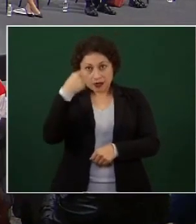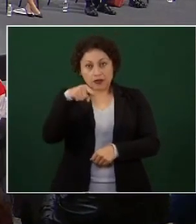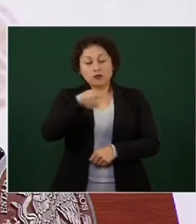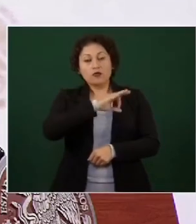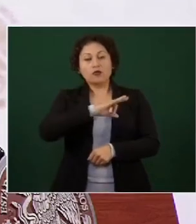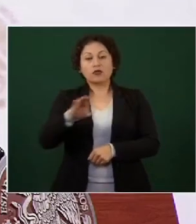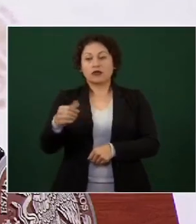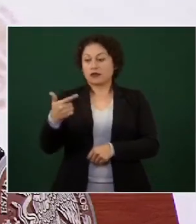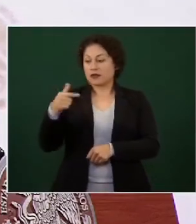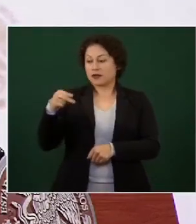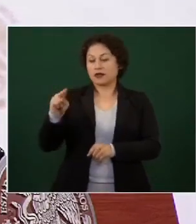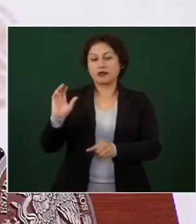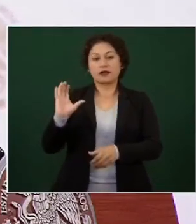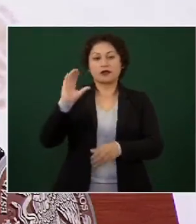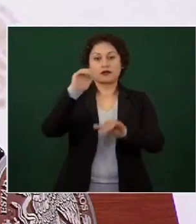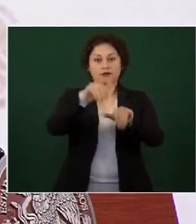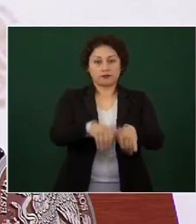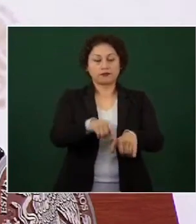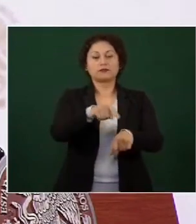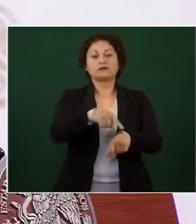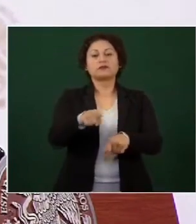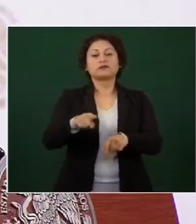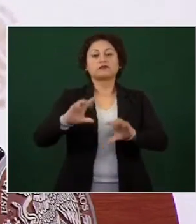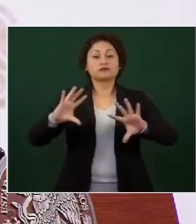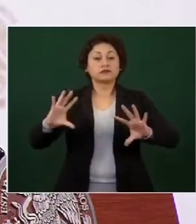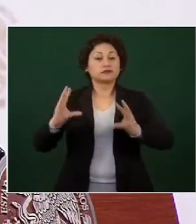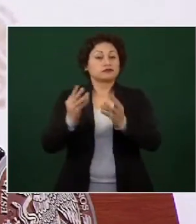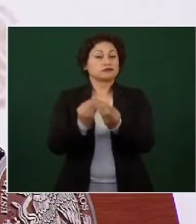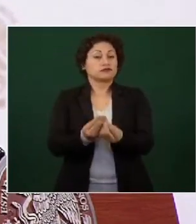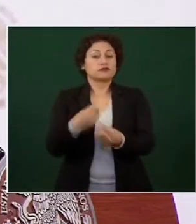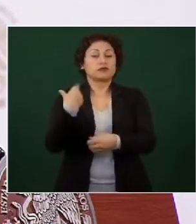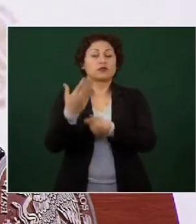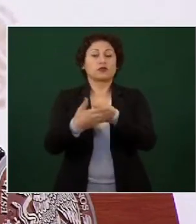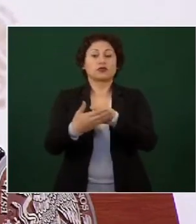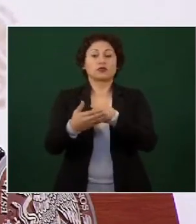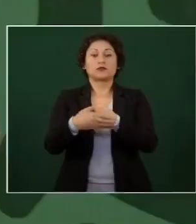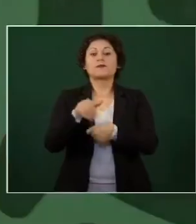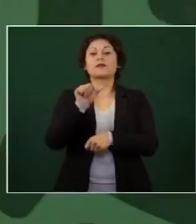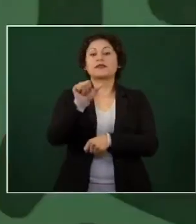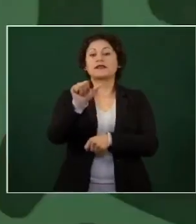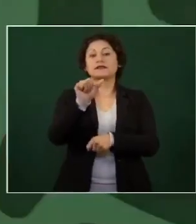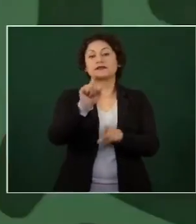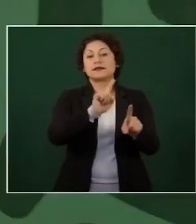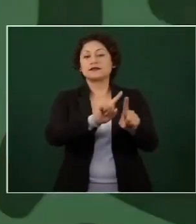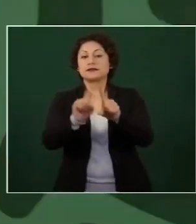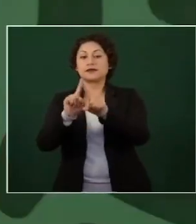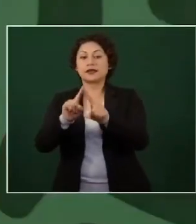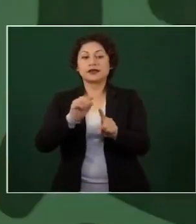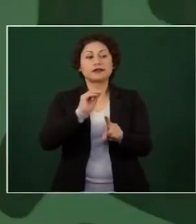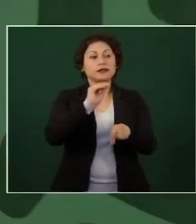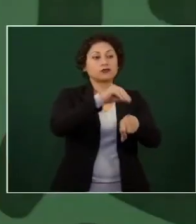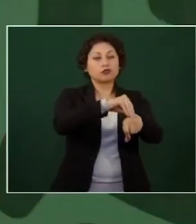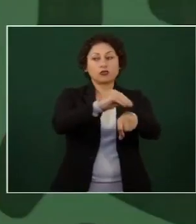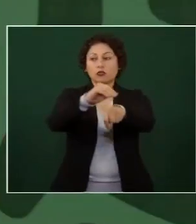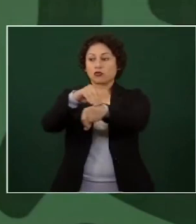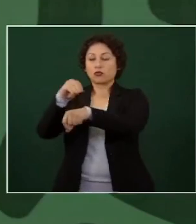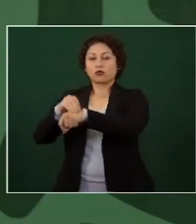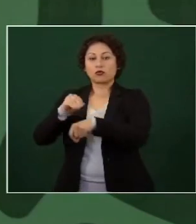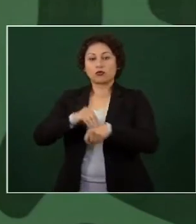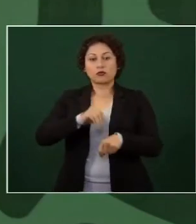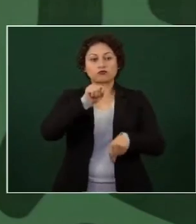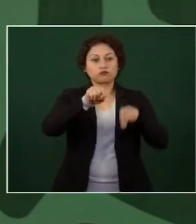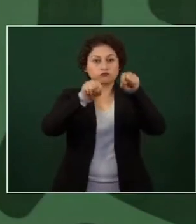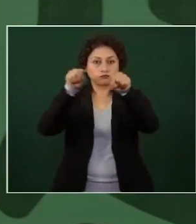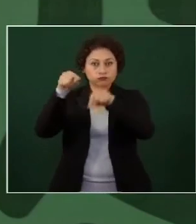al final del 23 se tendrán 16 instalaciones para desde donde opere la Guardia Nacional. En